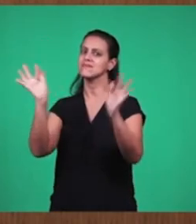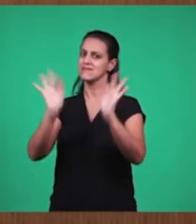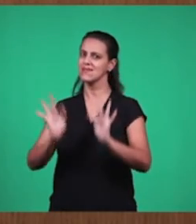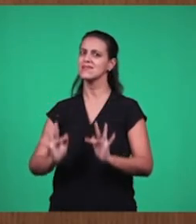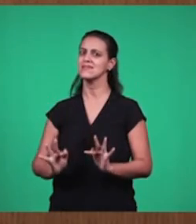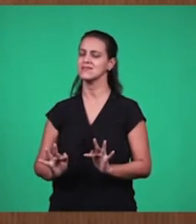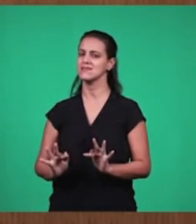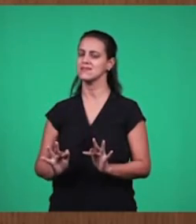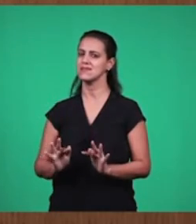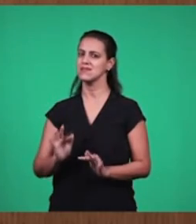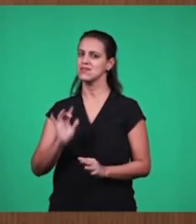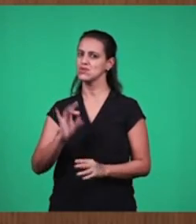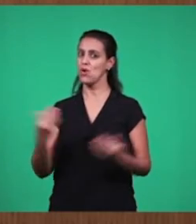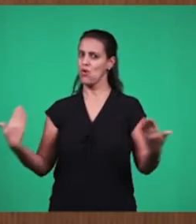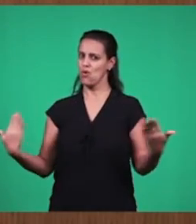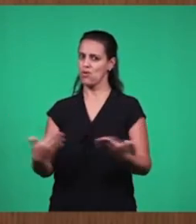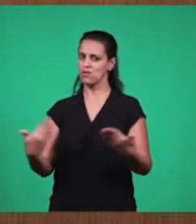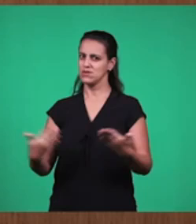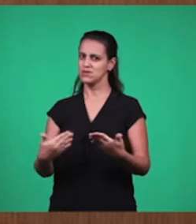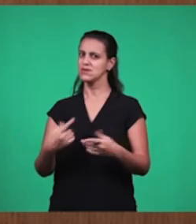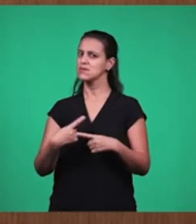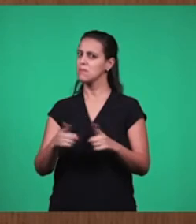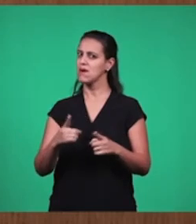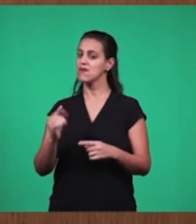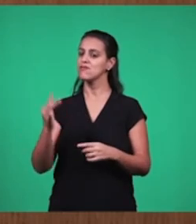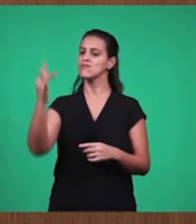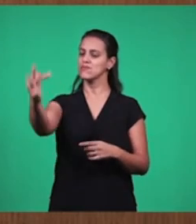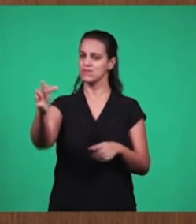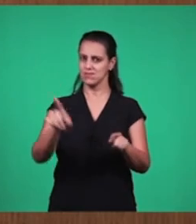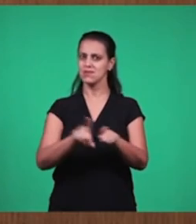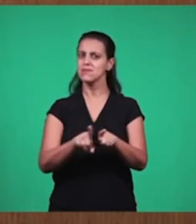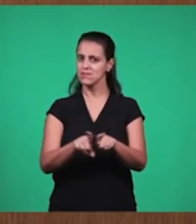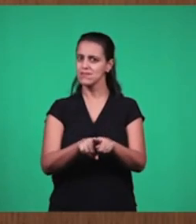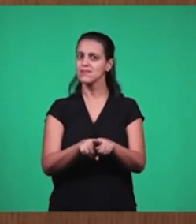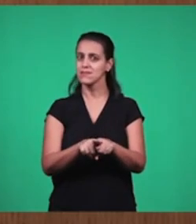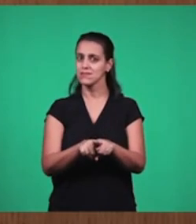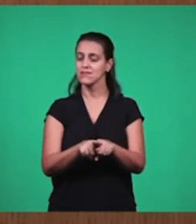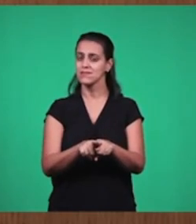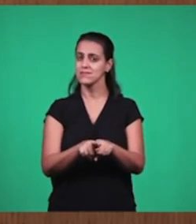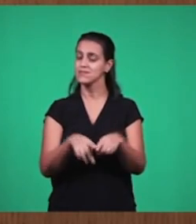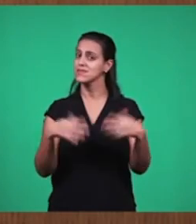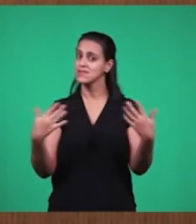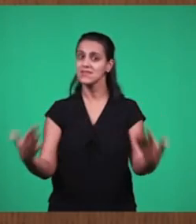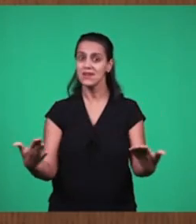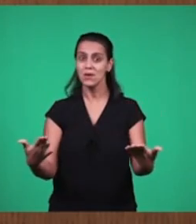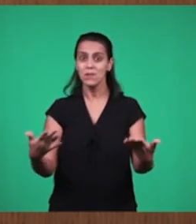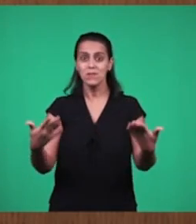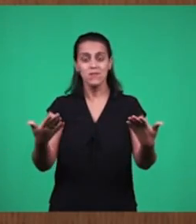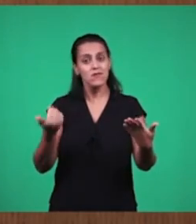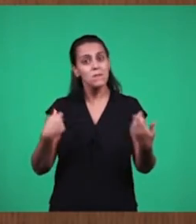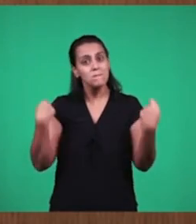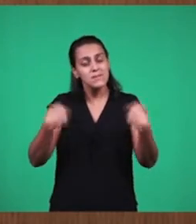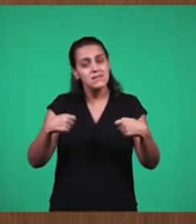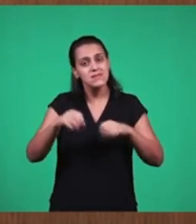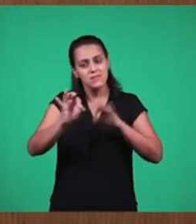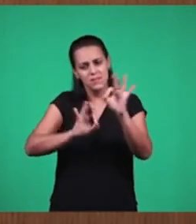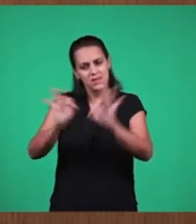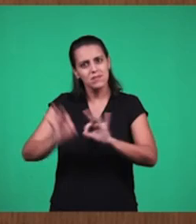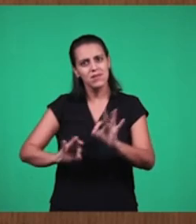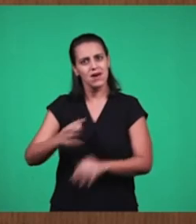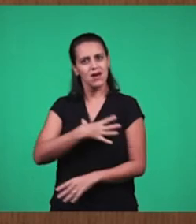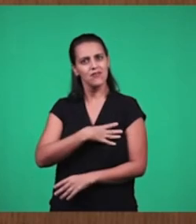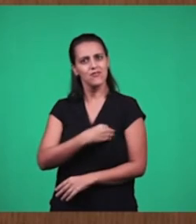éxitos no solo para el presente, sino también para el futuro. Entonces vamos a preparar a nuestros